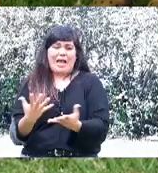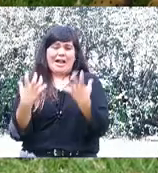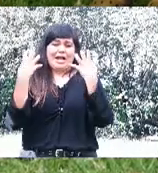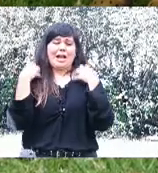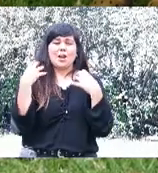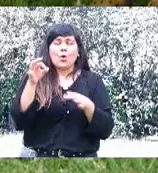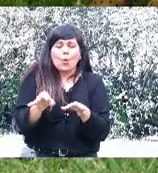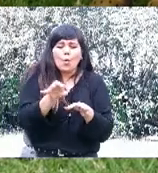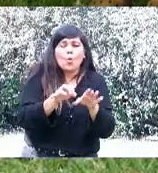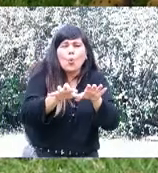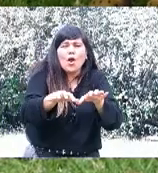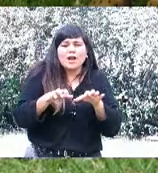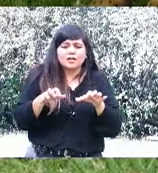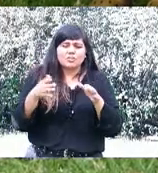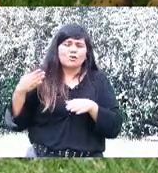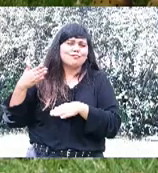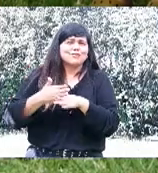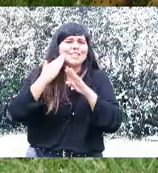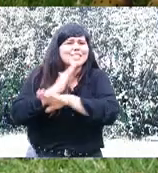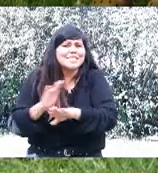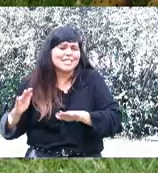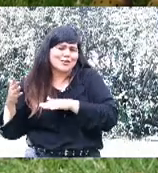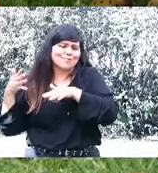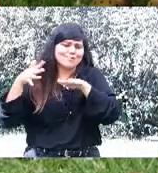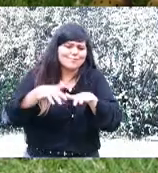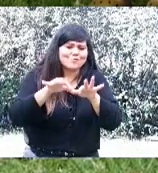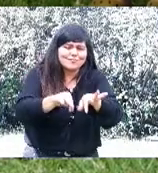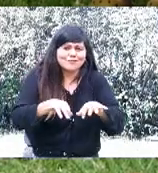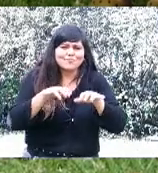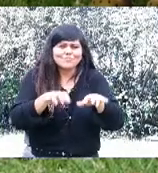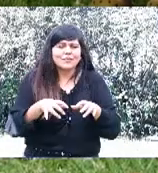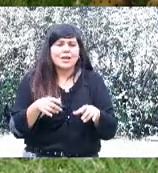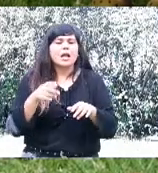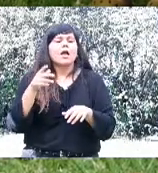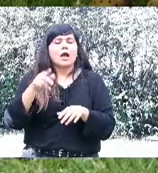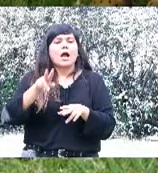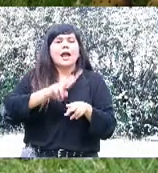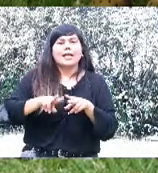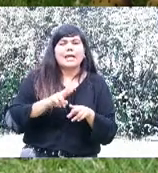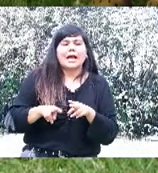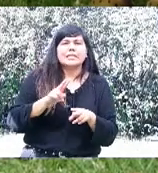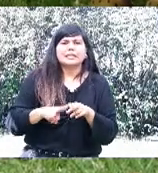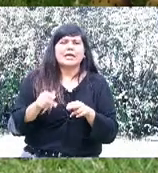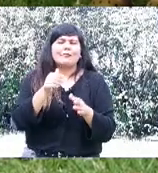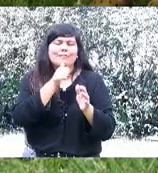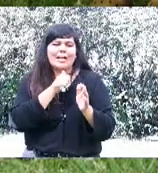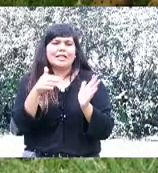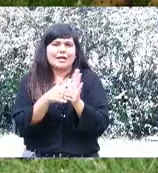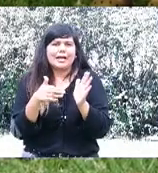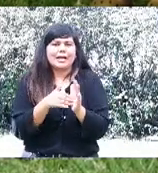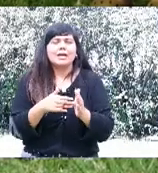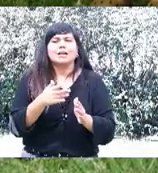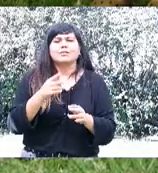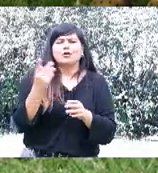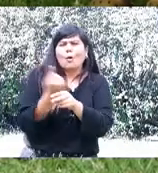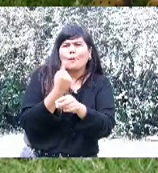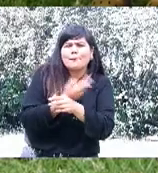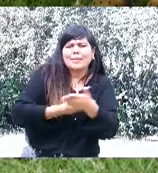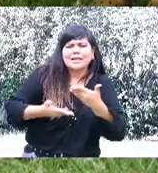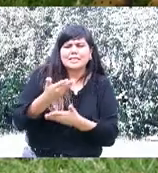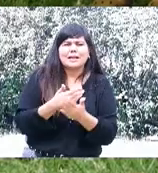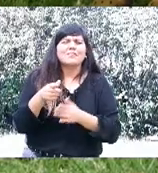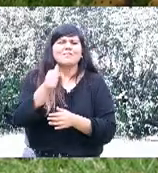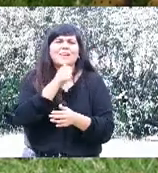de los huertos no entonces creo que ahí hay mucho que hacer de conversar de poner como eh de la